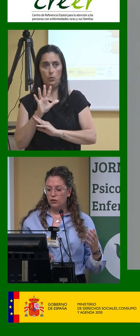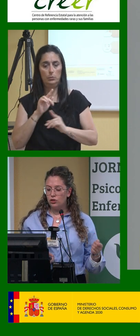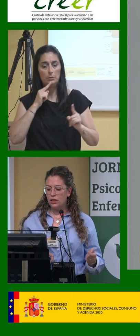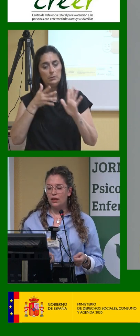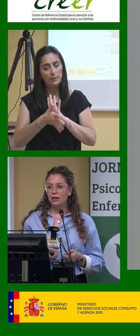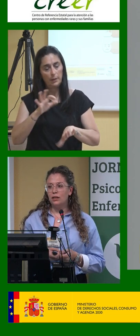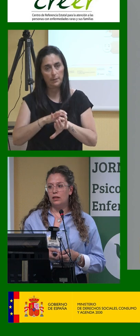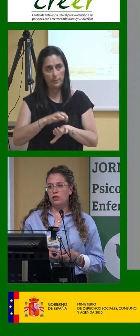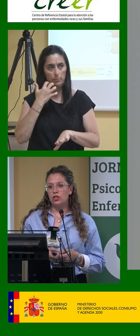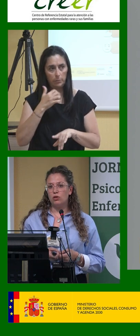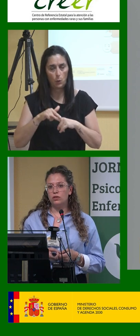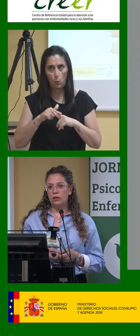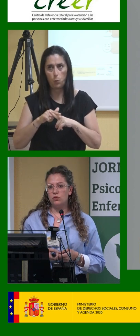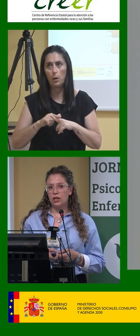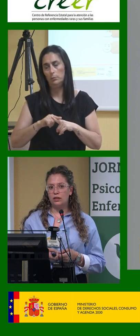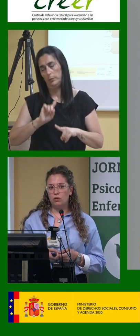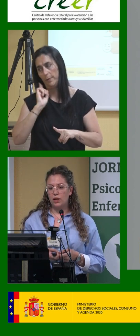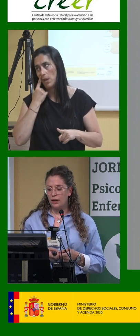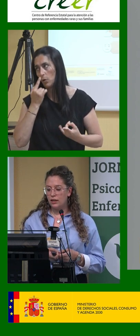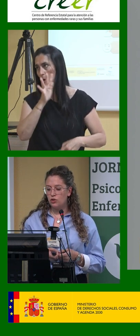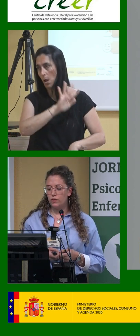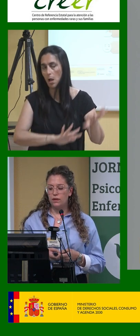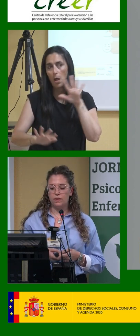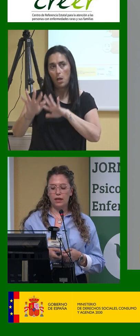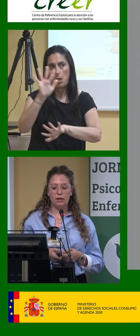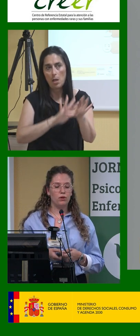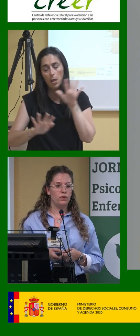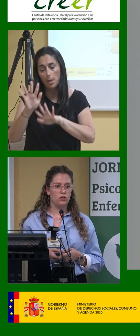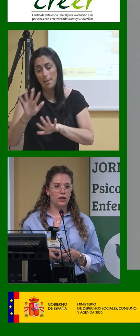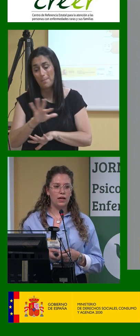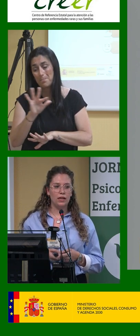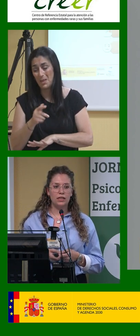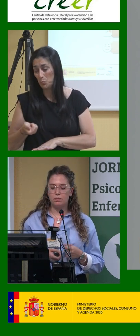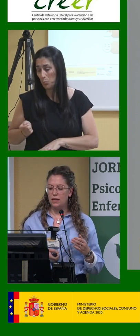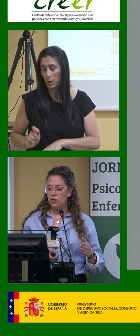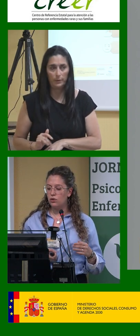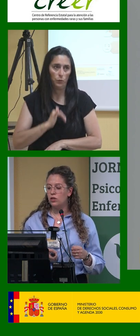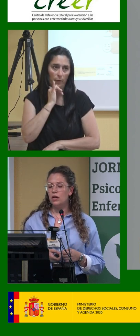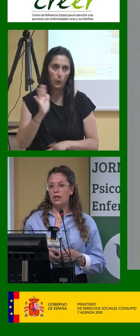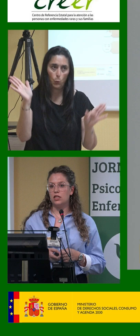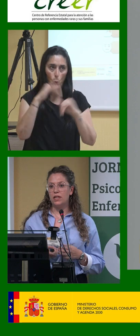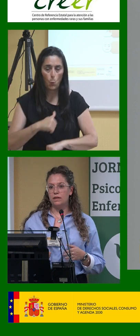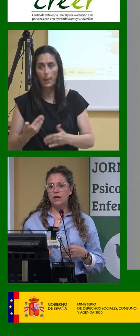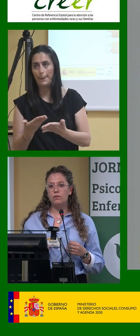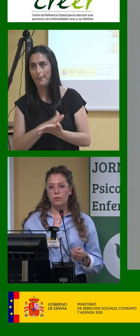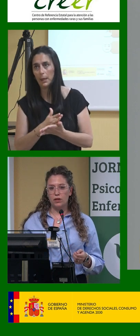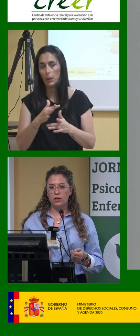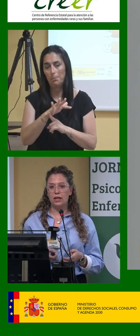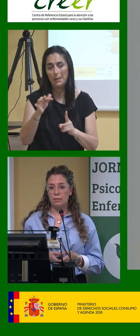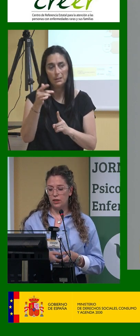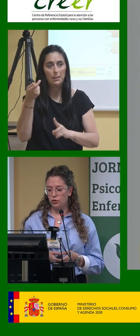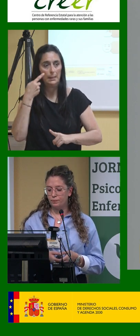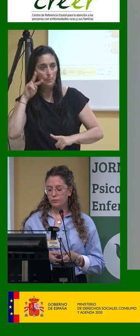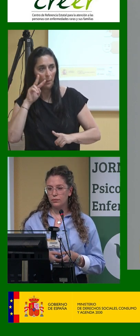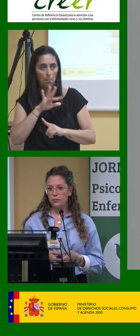odisea diagnóstica y nos encontramos ante una gran insuficiencia de profesionales, medios, experiencia y formación